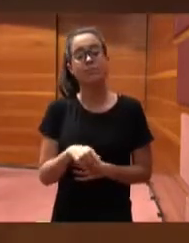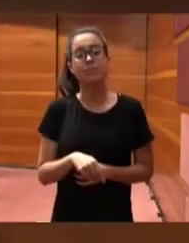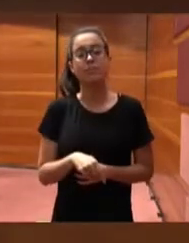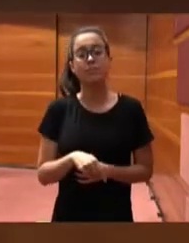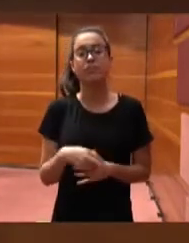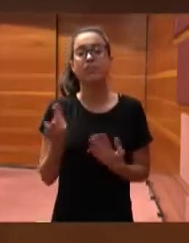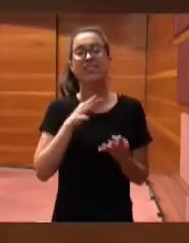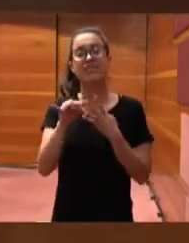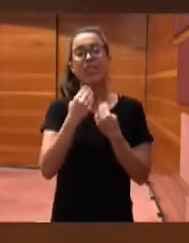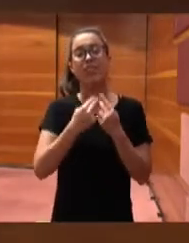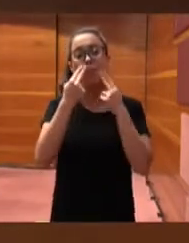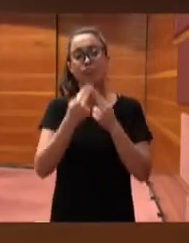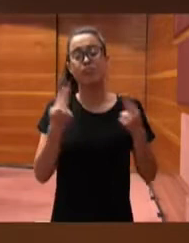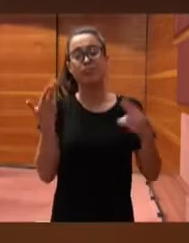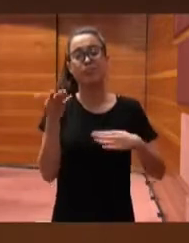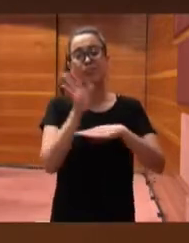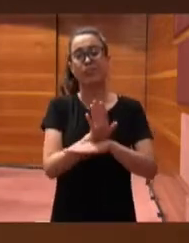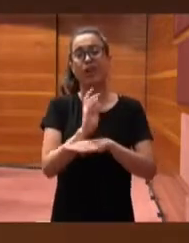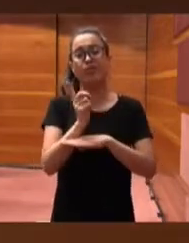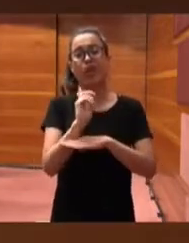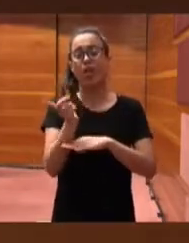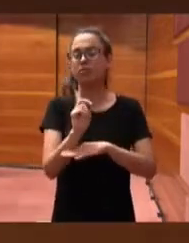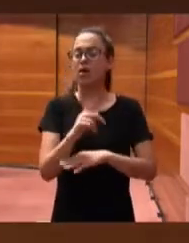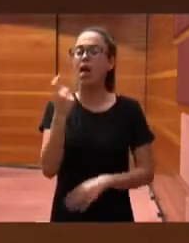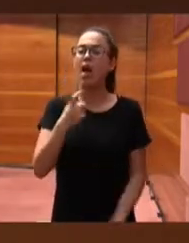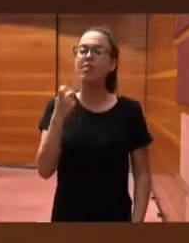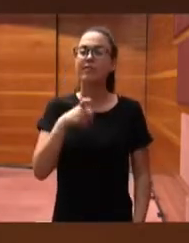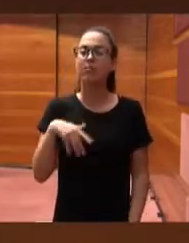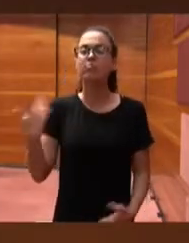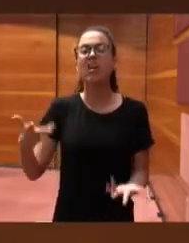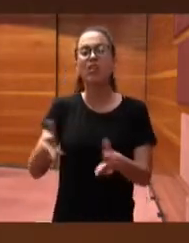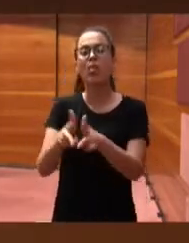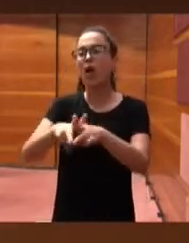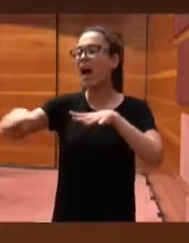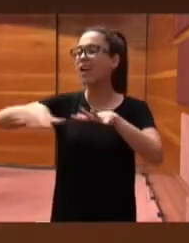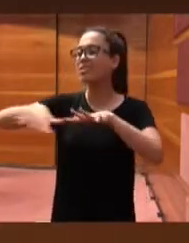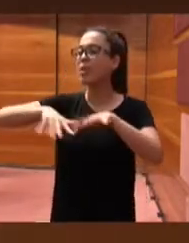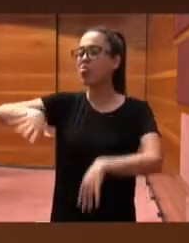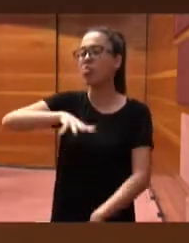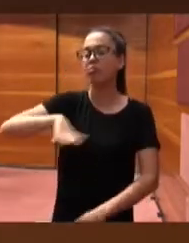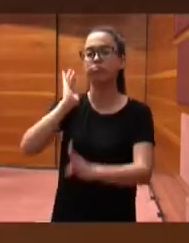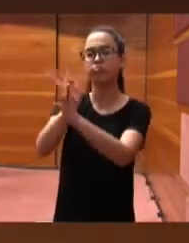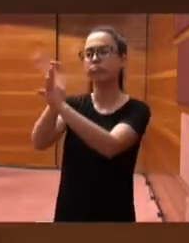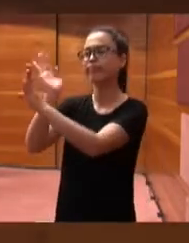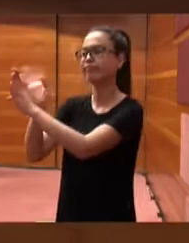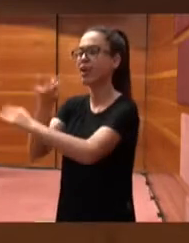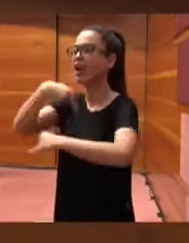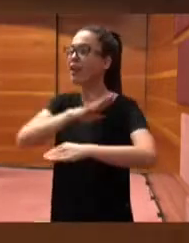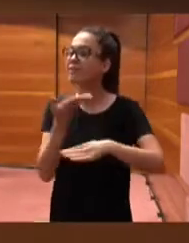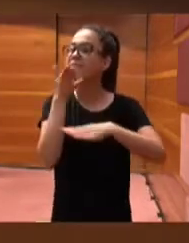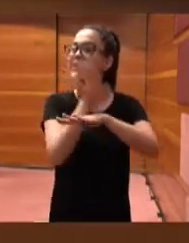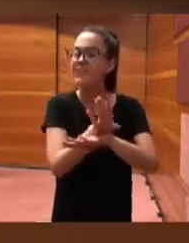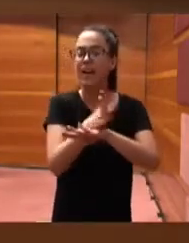publicar transparencia. Tenemos que ir a donde hay ciudadanía activa y cogerlos y estar con ellos y rendir cuentas muy cerca de ellos, de la mano de